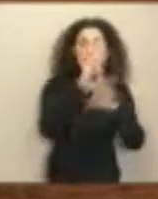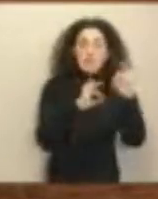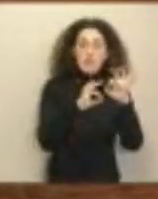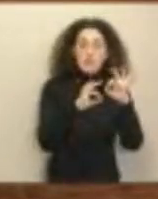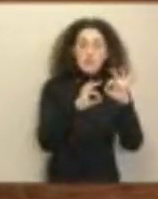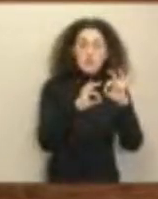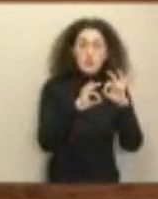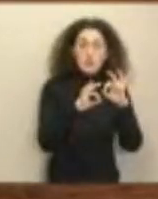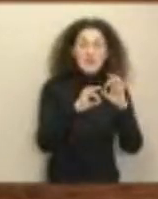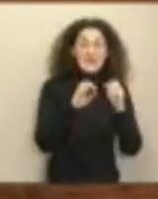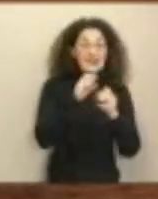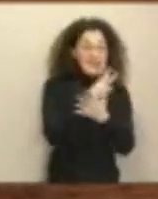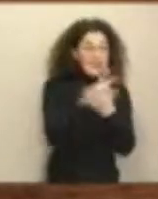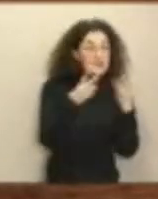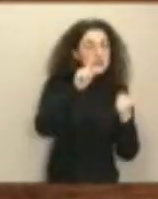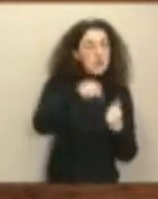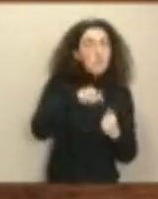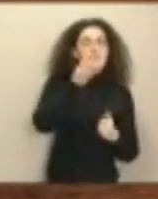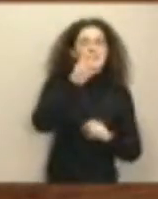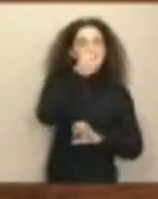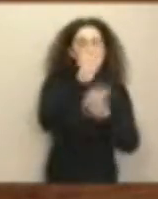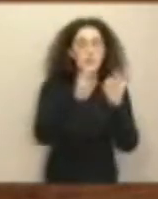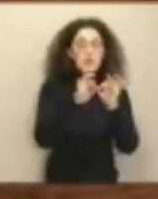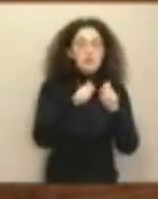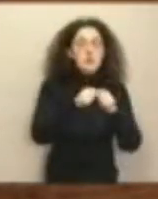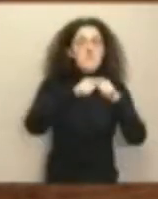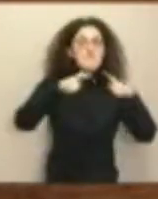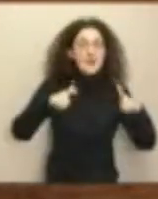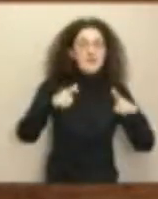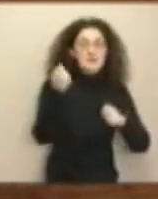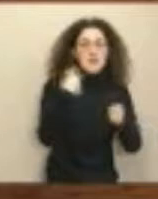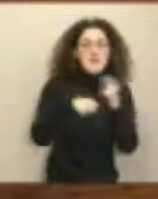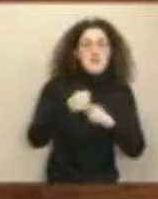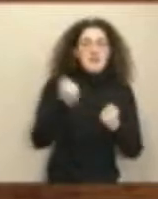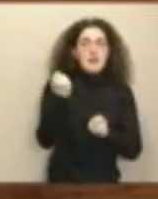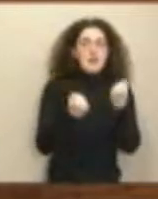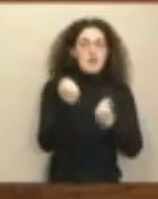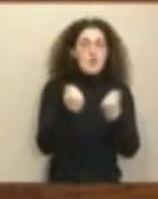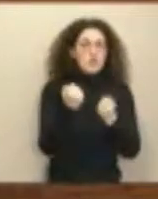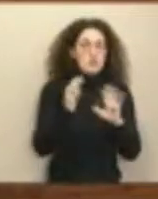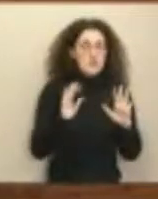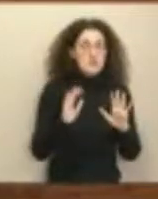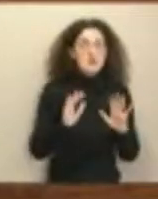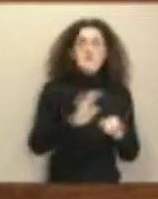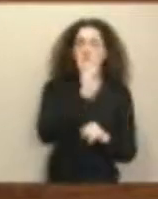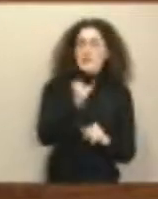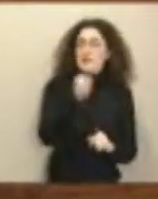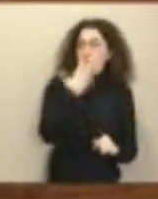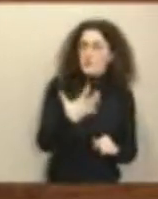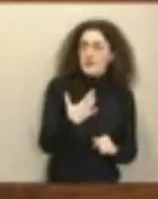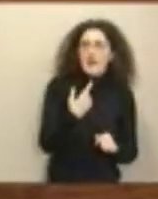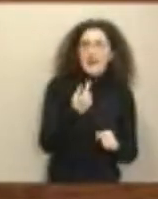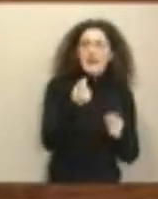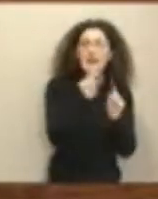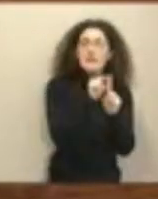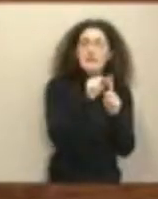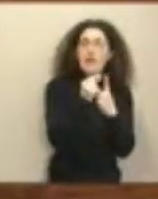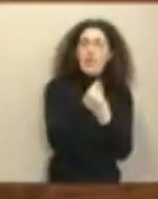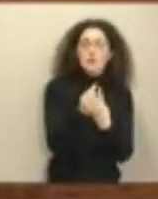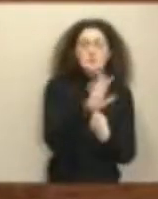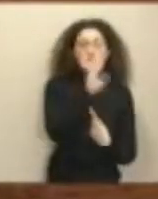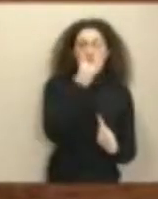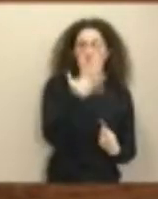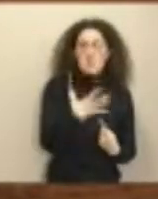el 17,3% para ser más exactos, la venta de vehículos de motor. Me parece muy bien esos indicadores y que hayamos mejorado